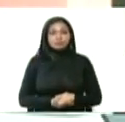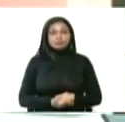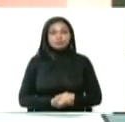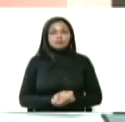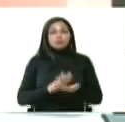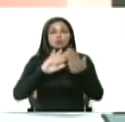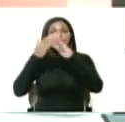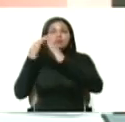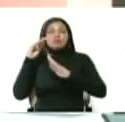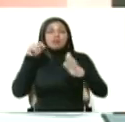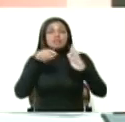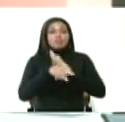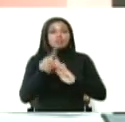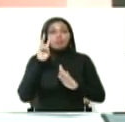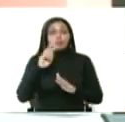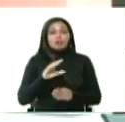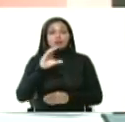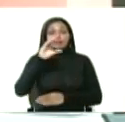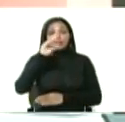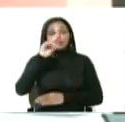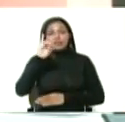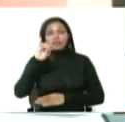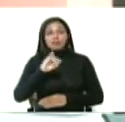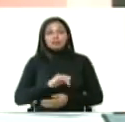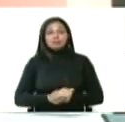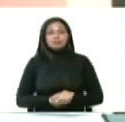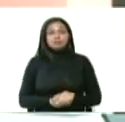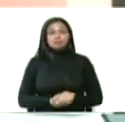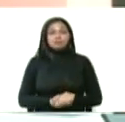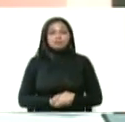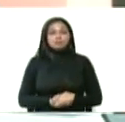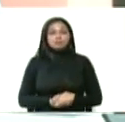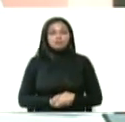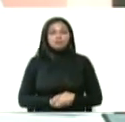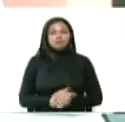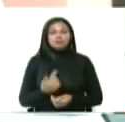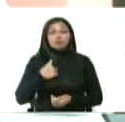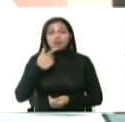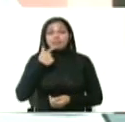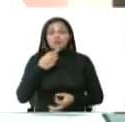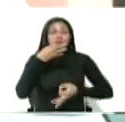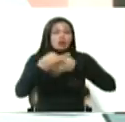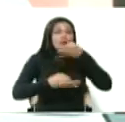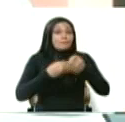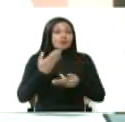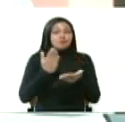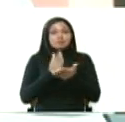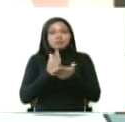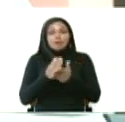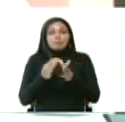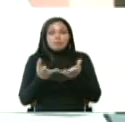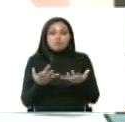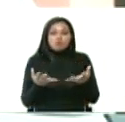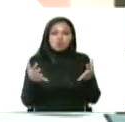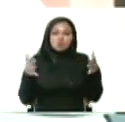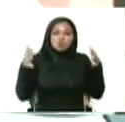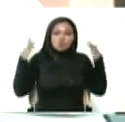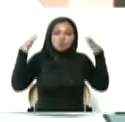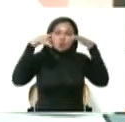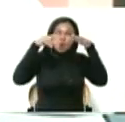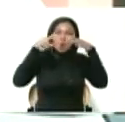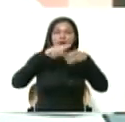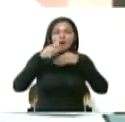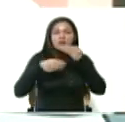Adentro, de los CDI. Por eso les digo, de esta pandemia están